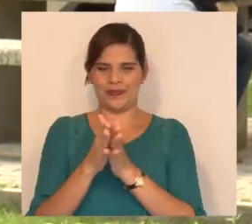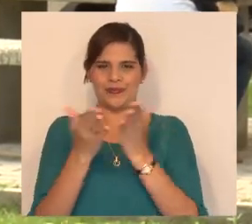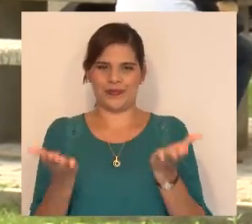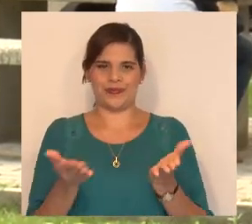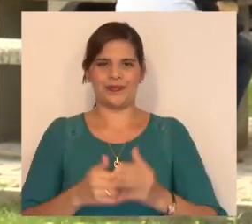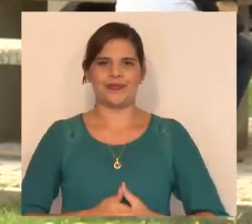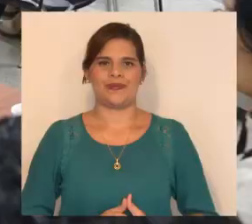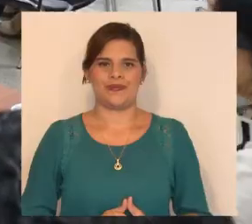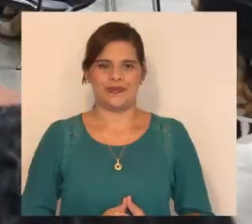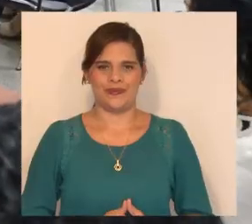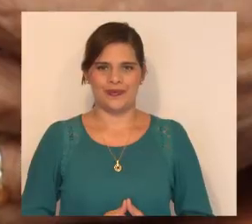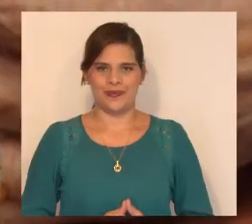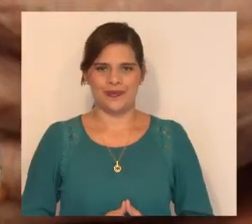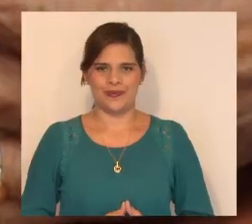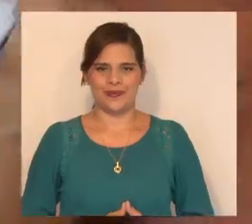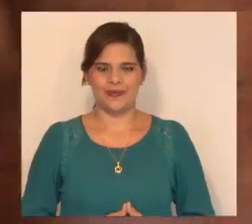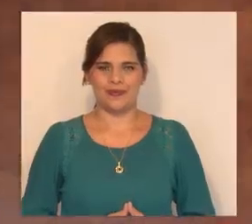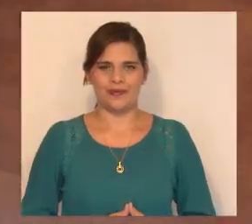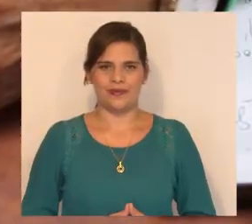Contencioso Administrativo.